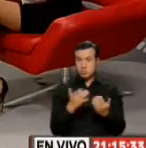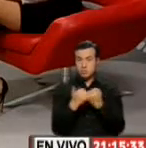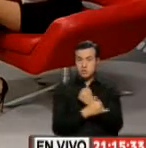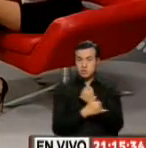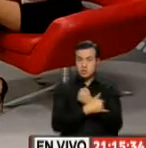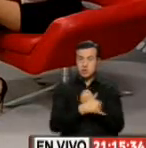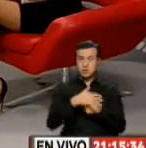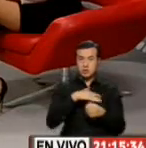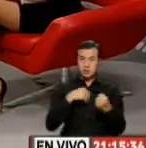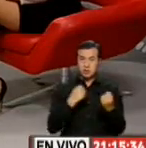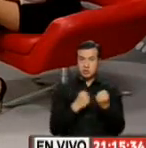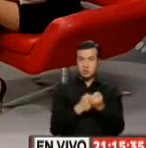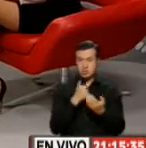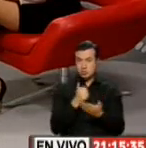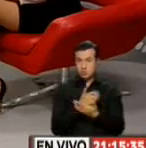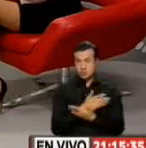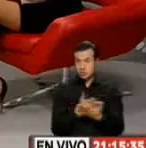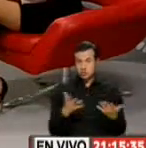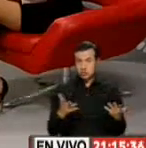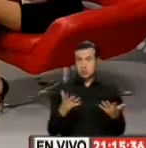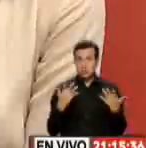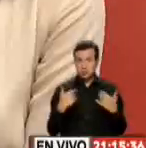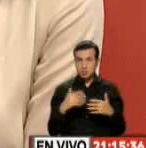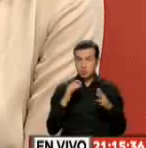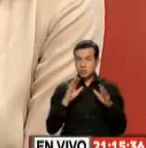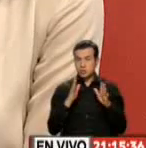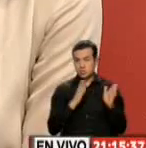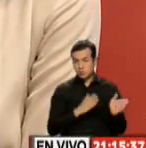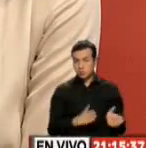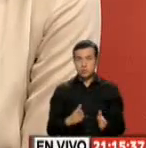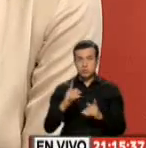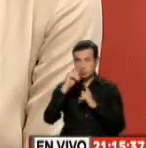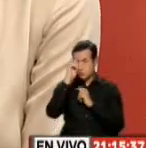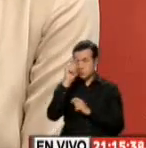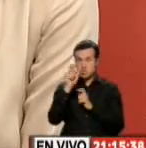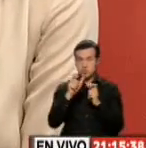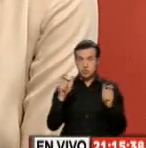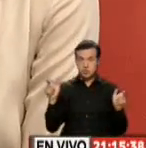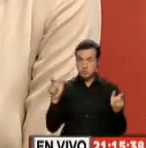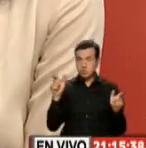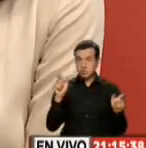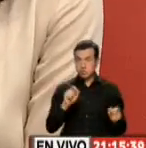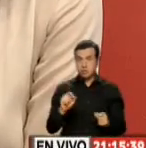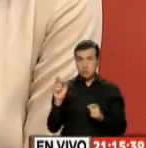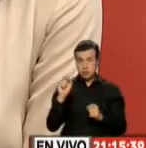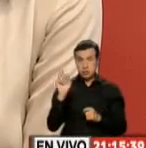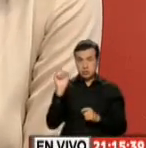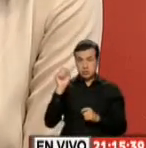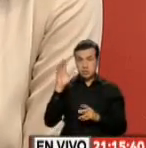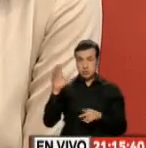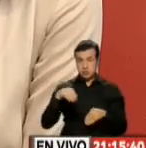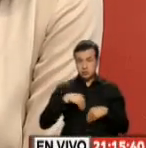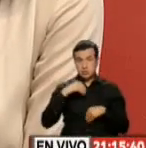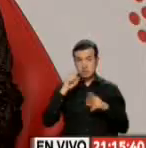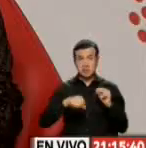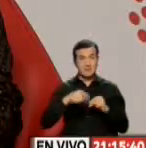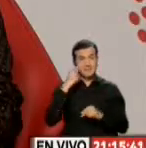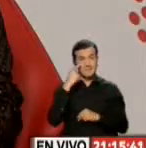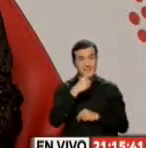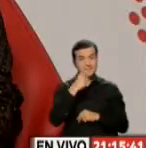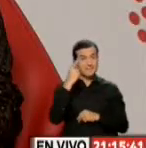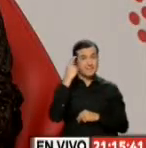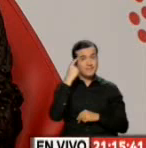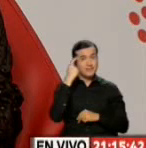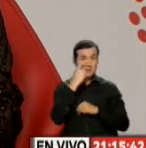también aportar su contingente y un tratamiento digno a las personas y a los migrantes. ¿Será esto recibido bien por los estados